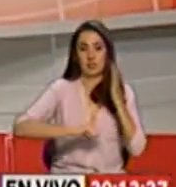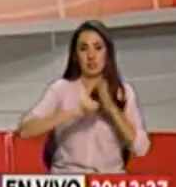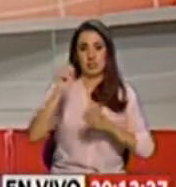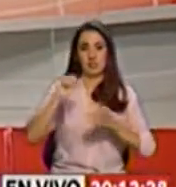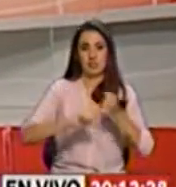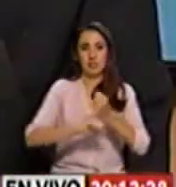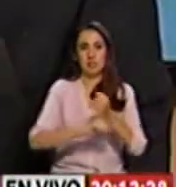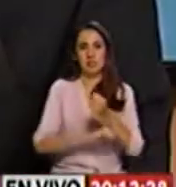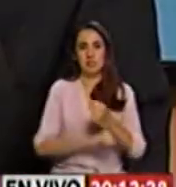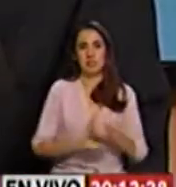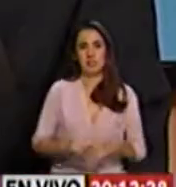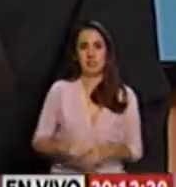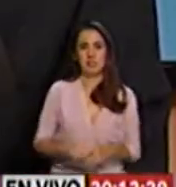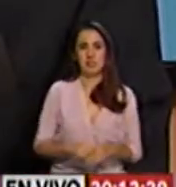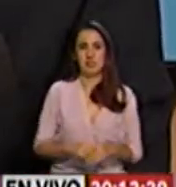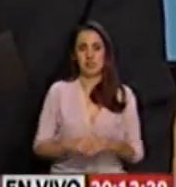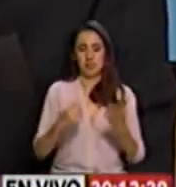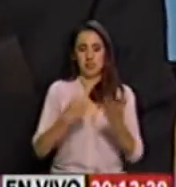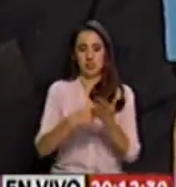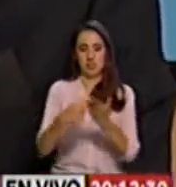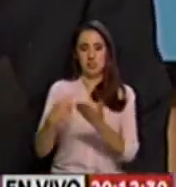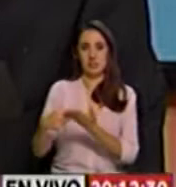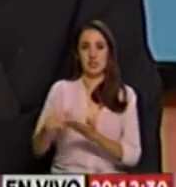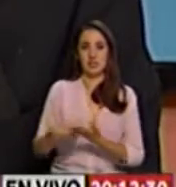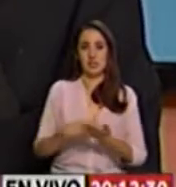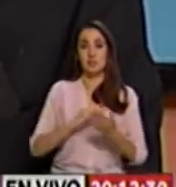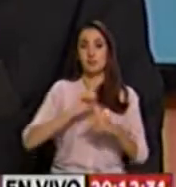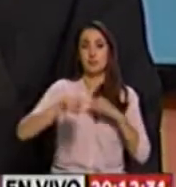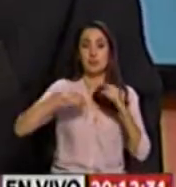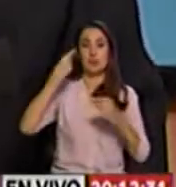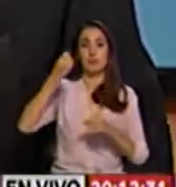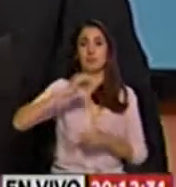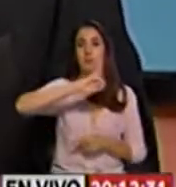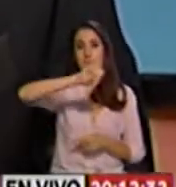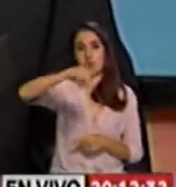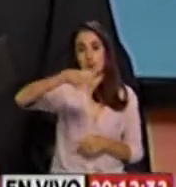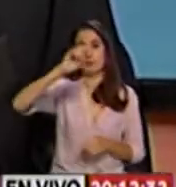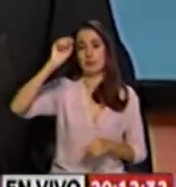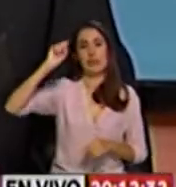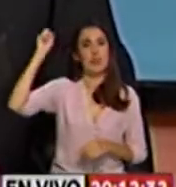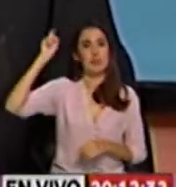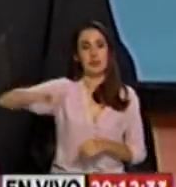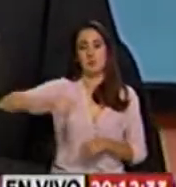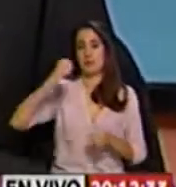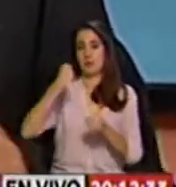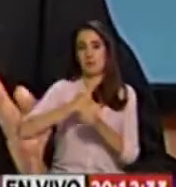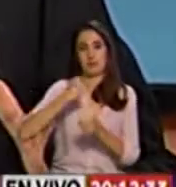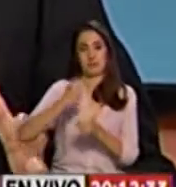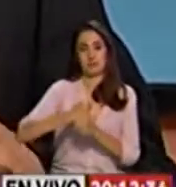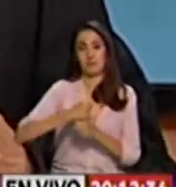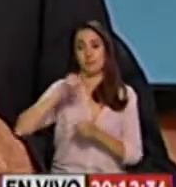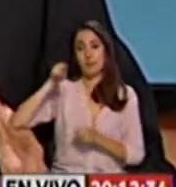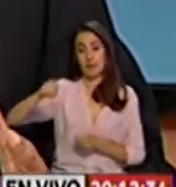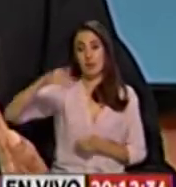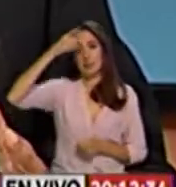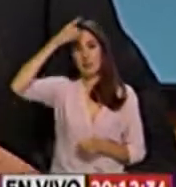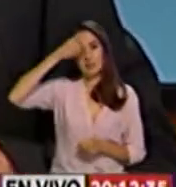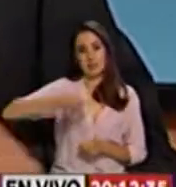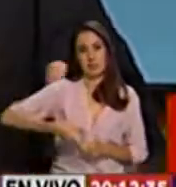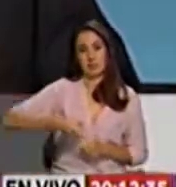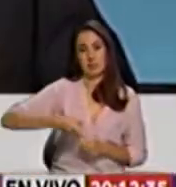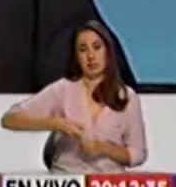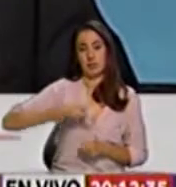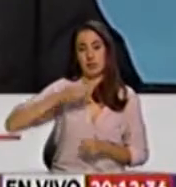contenido de esa proforma? En un debate que será el próximo jueves, se la deberá tratar. Y allí se deberá aprobarla o no,